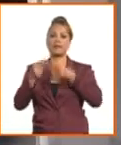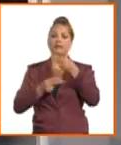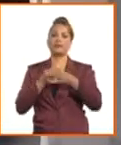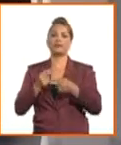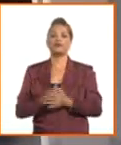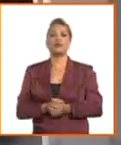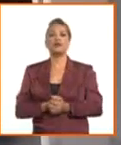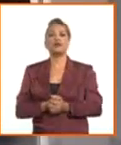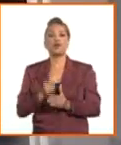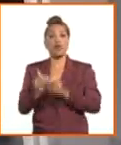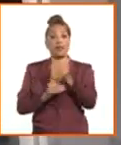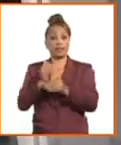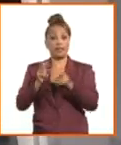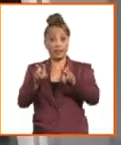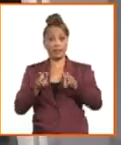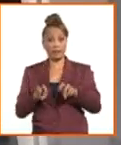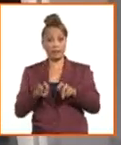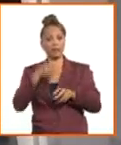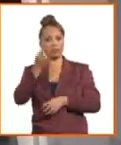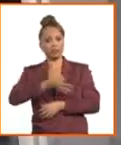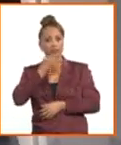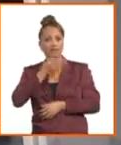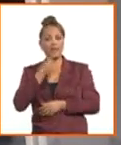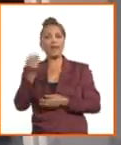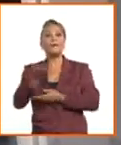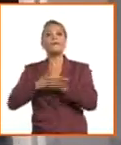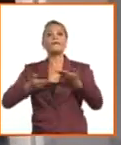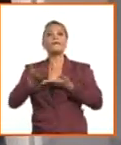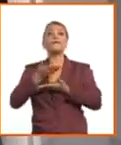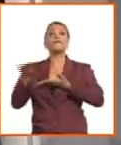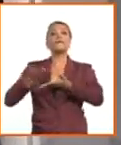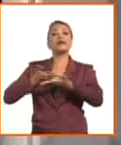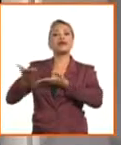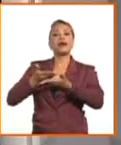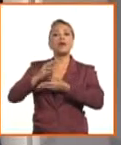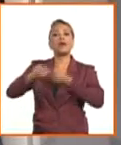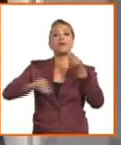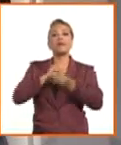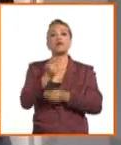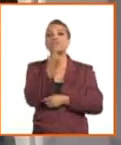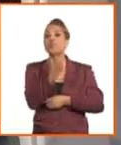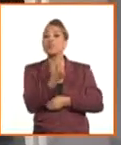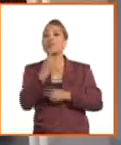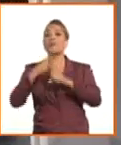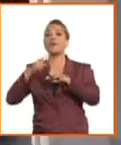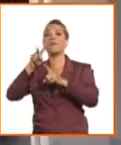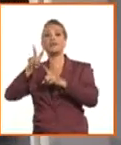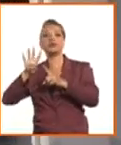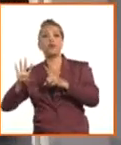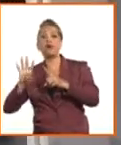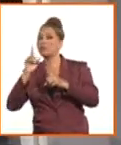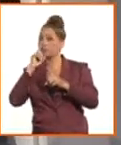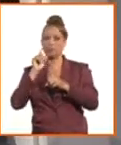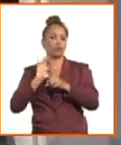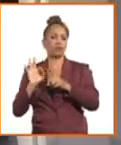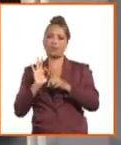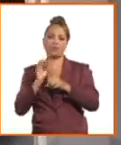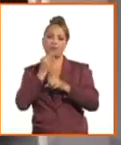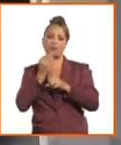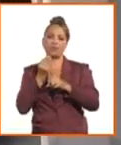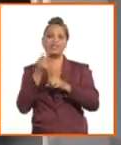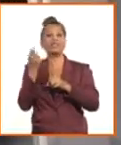en la Asamblea que el mercado cambiario no puede operar al tipo de cambio 1 por 24. Claro. Necesitaríamos un nivel de